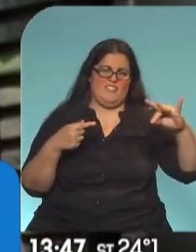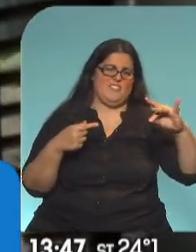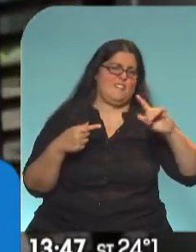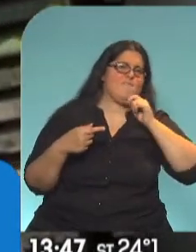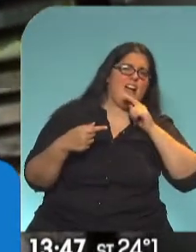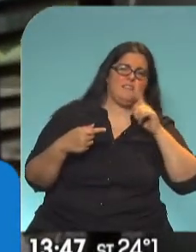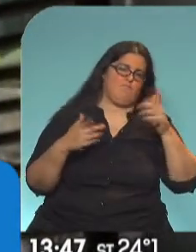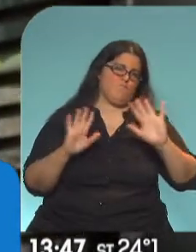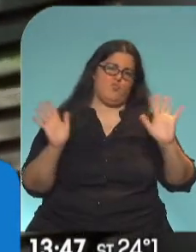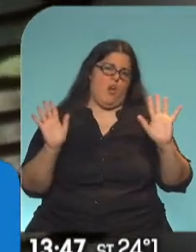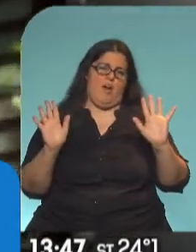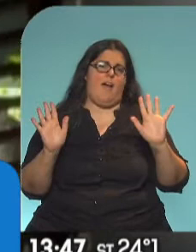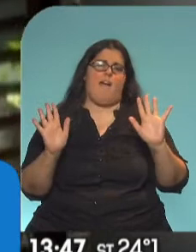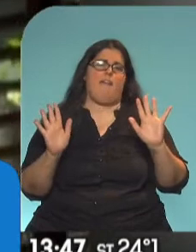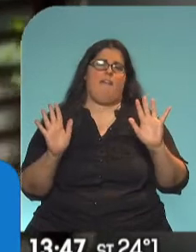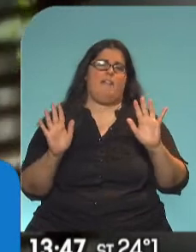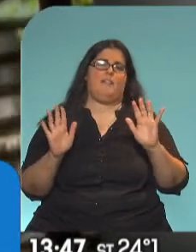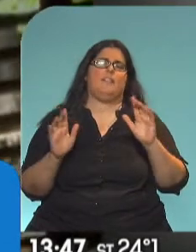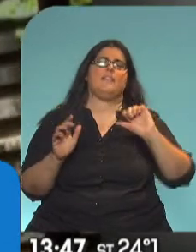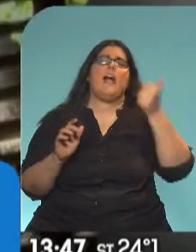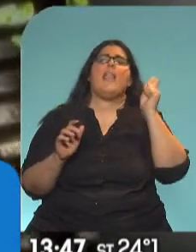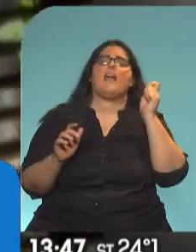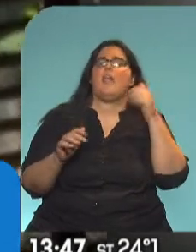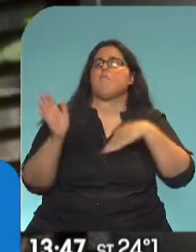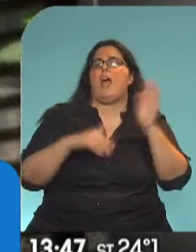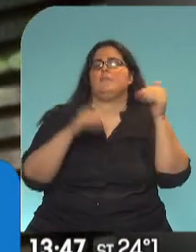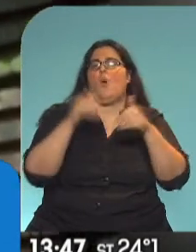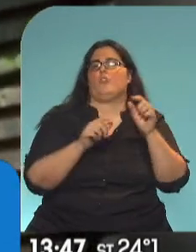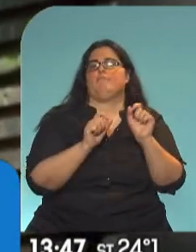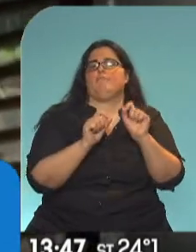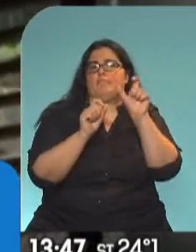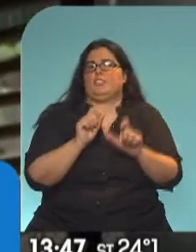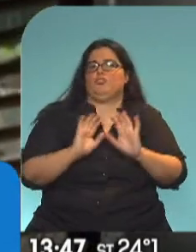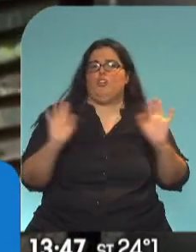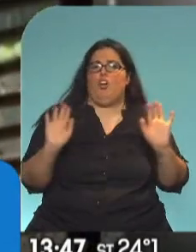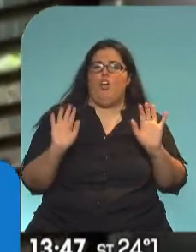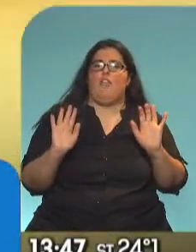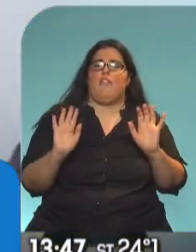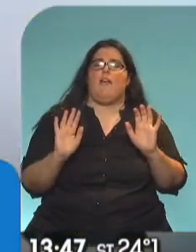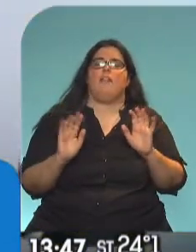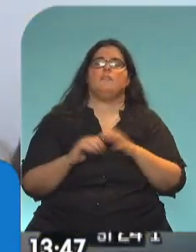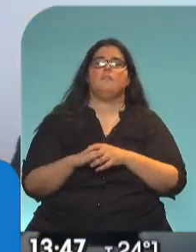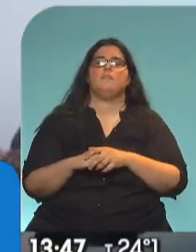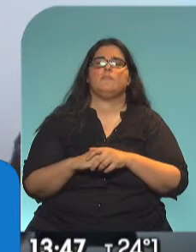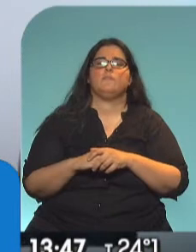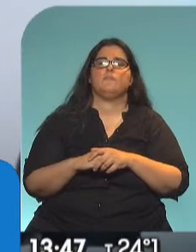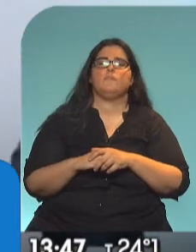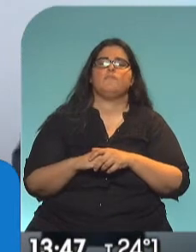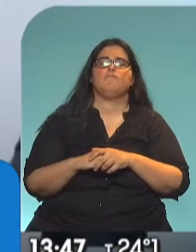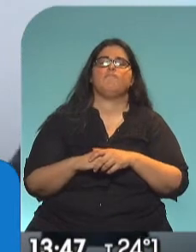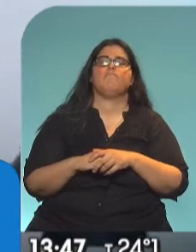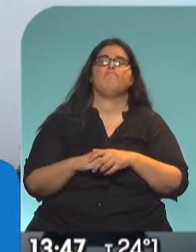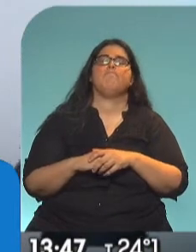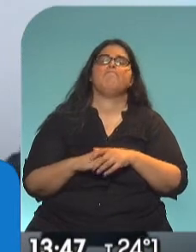chega sendo dos mais votados para a prefeitura da maior cidade das Américas por acaso. Ante el fracaso